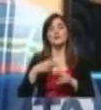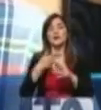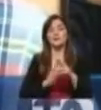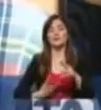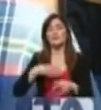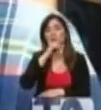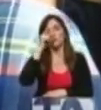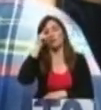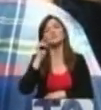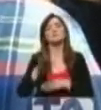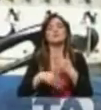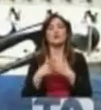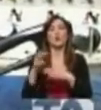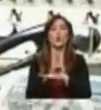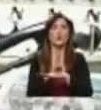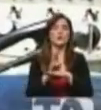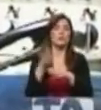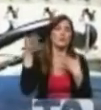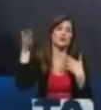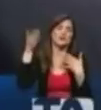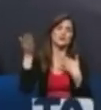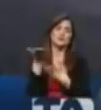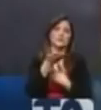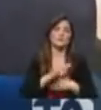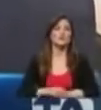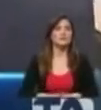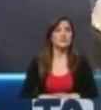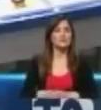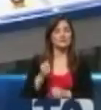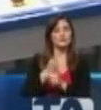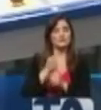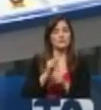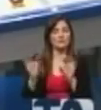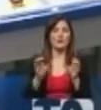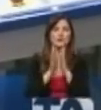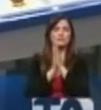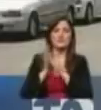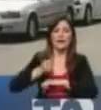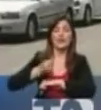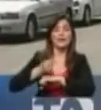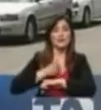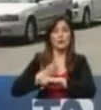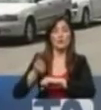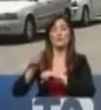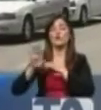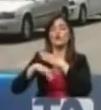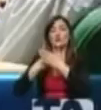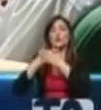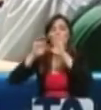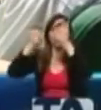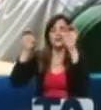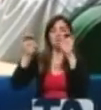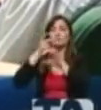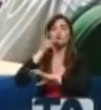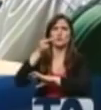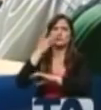las radios servían prácticamente a ellos. Ahora los trabajadores de las radios incautadas piden que la gerencia de medios públicos también voltee la mirada